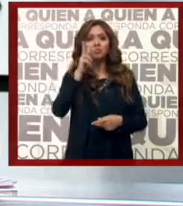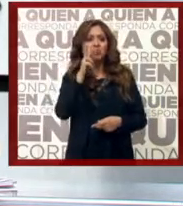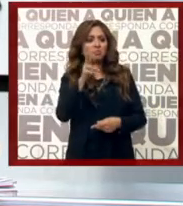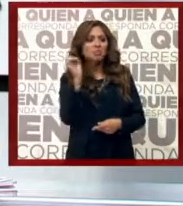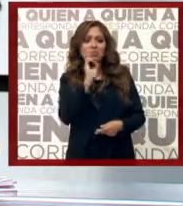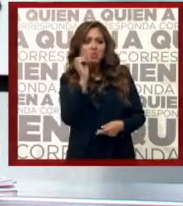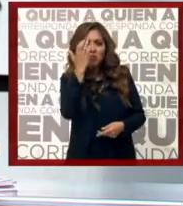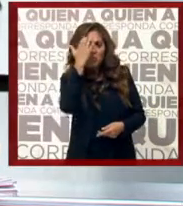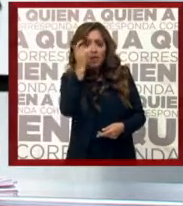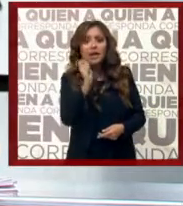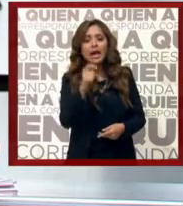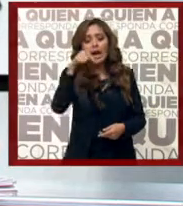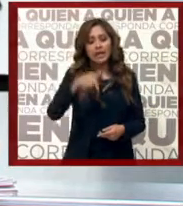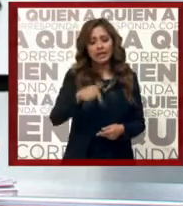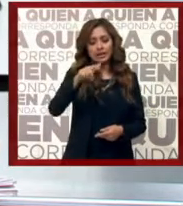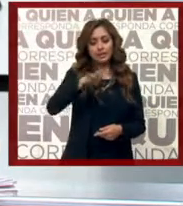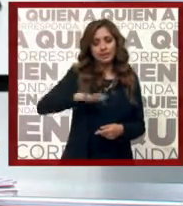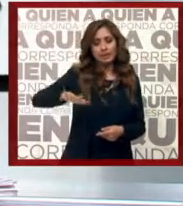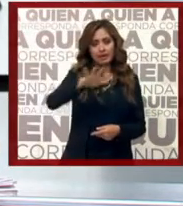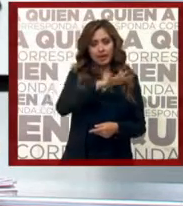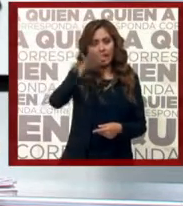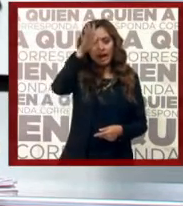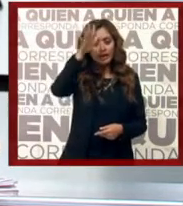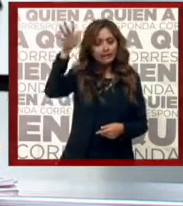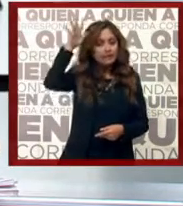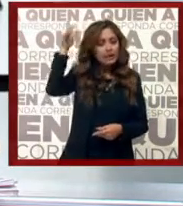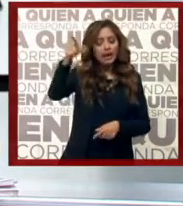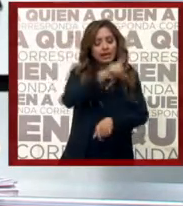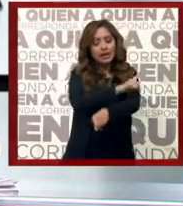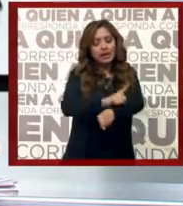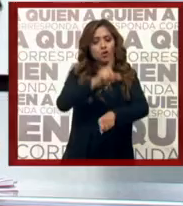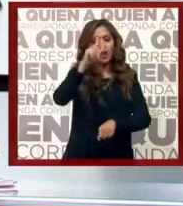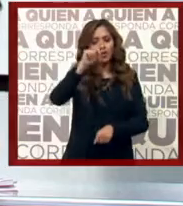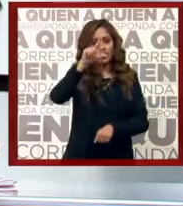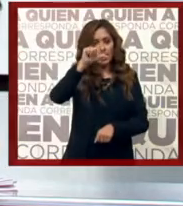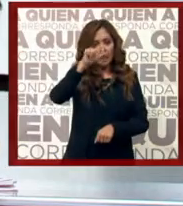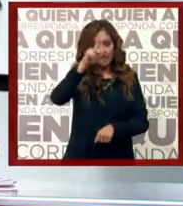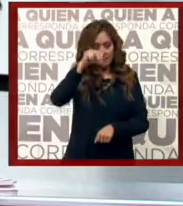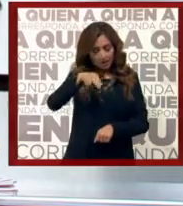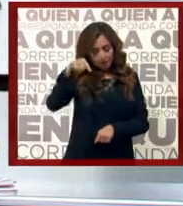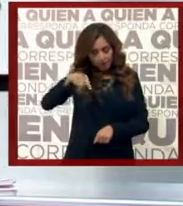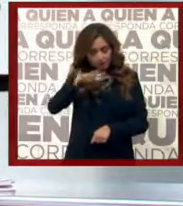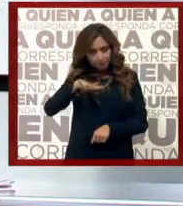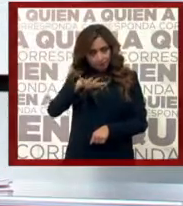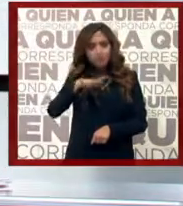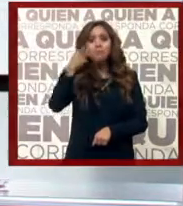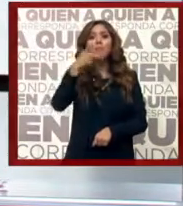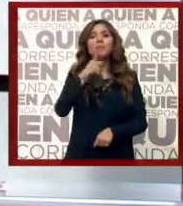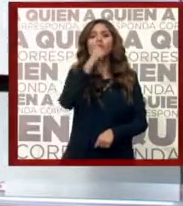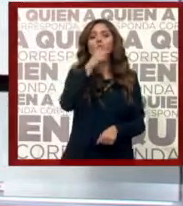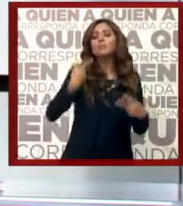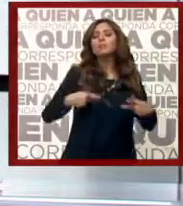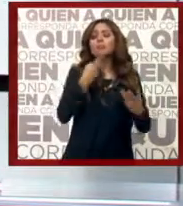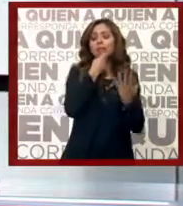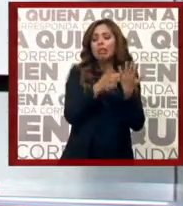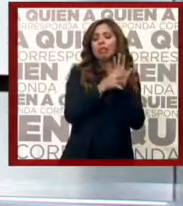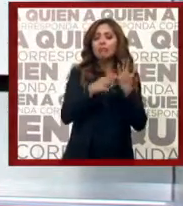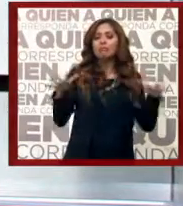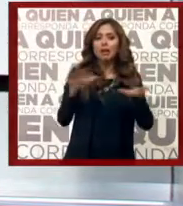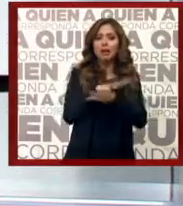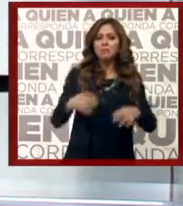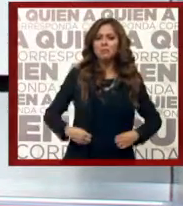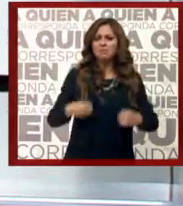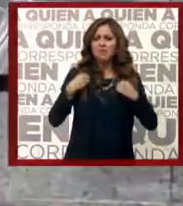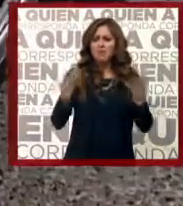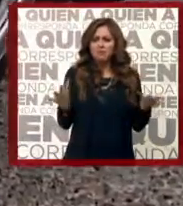es donde se encuentran las instalaciones de Azteca, aquí en la Ciudad de México. Pues vamos con alguien que nos dice que les cambió la vida. Veamos qué tanto.